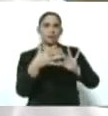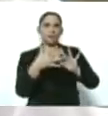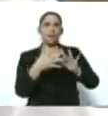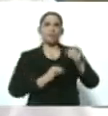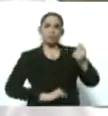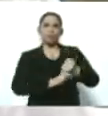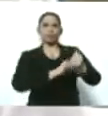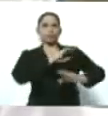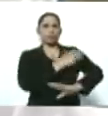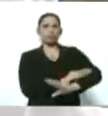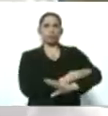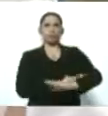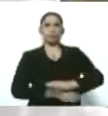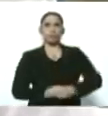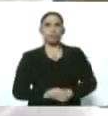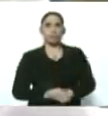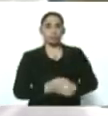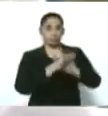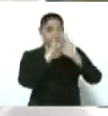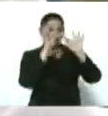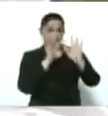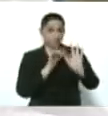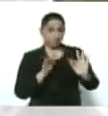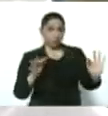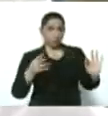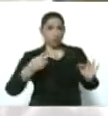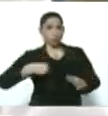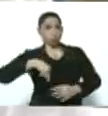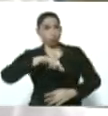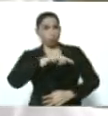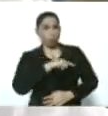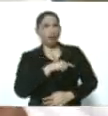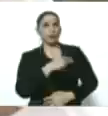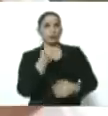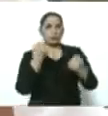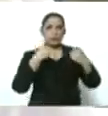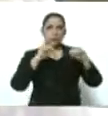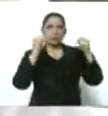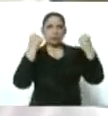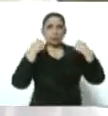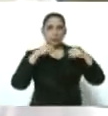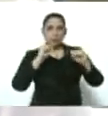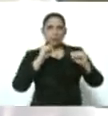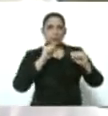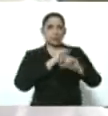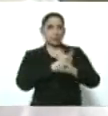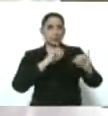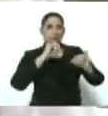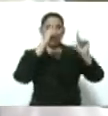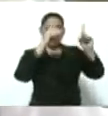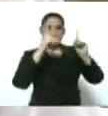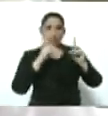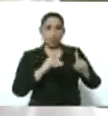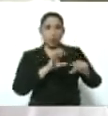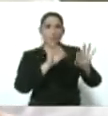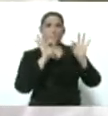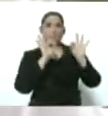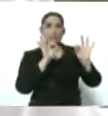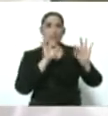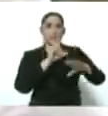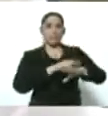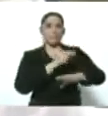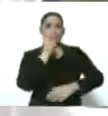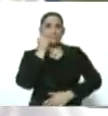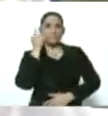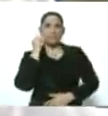sostenible. De manera que nuestro esquema terapéutico, que fue decidido por especialistas médicos y médicas,